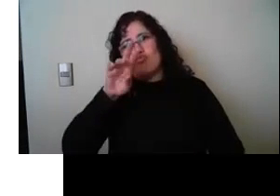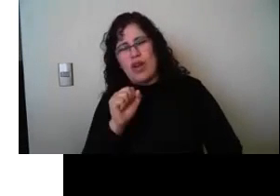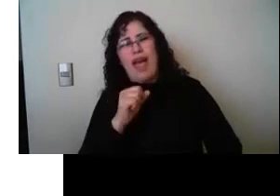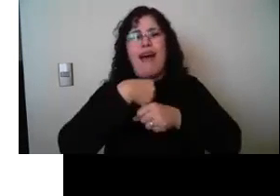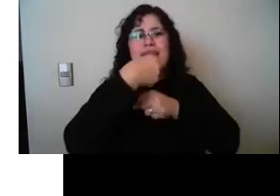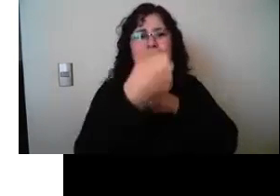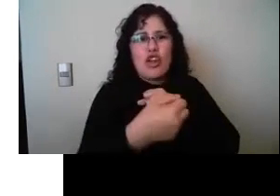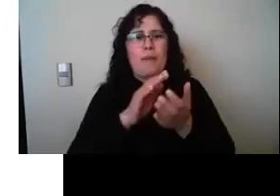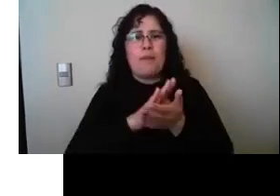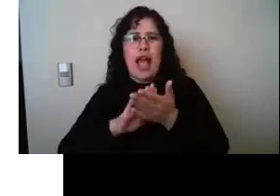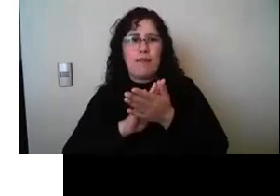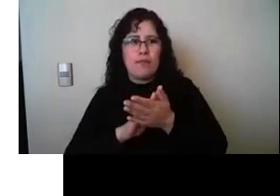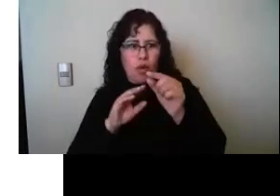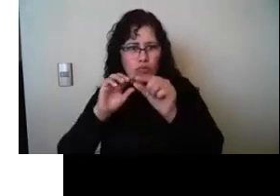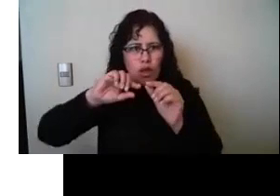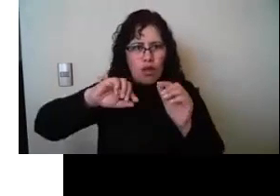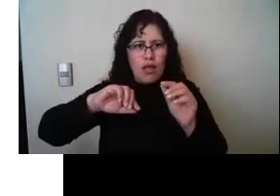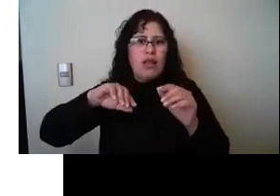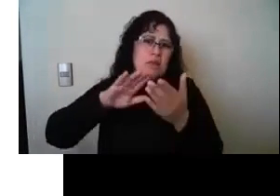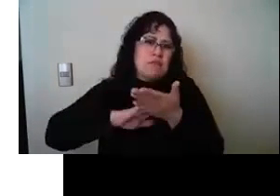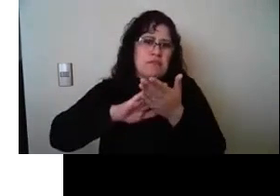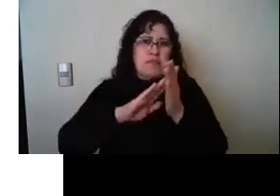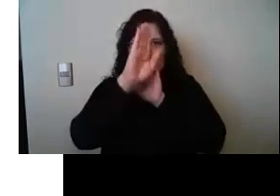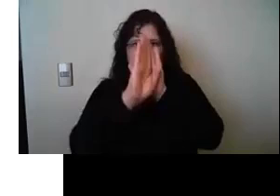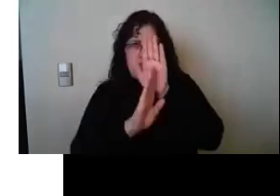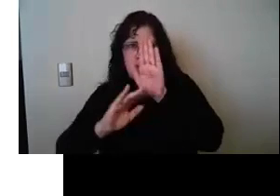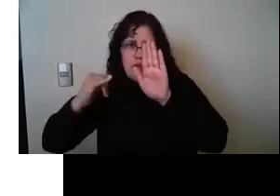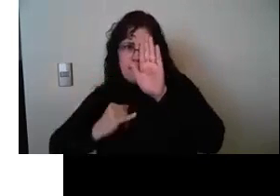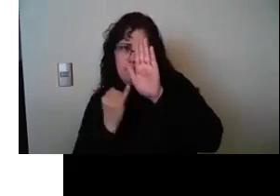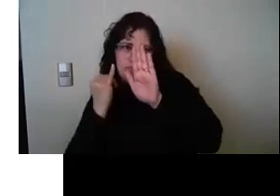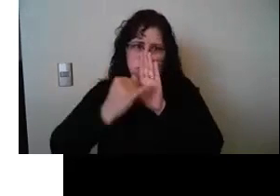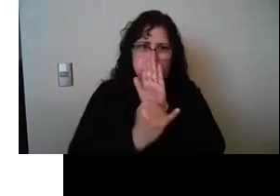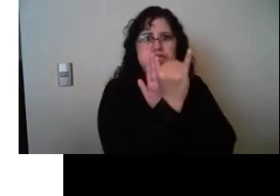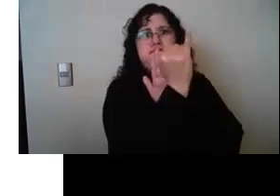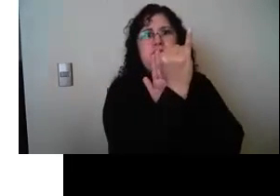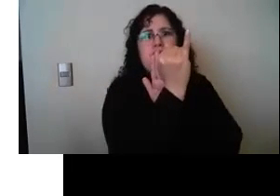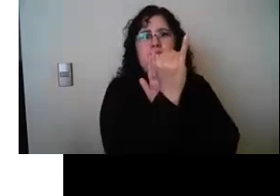línea media para llegar al bulbo contralateral.